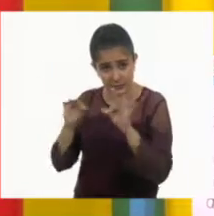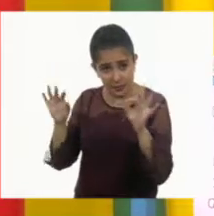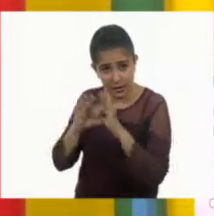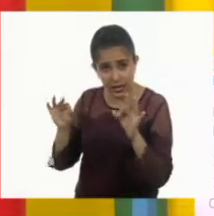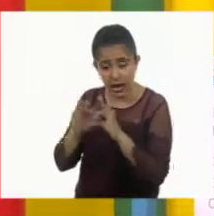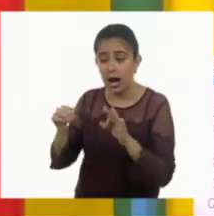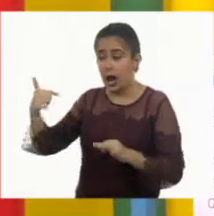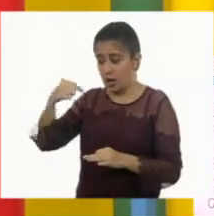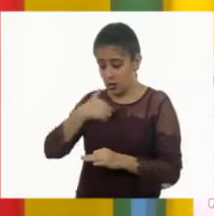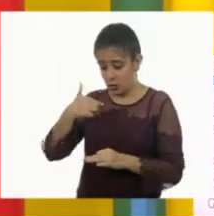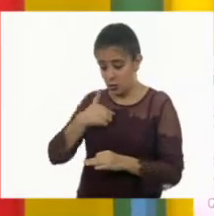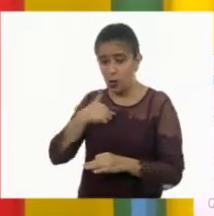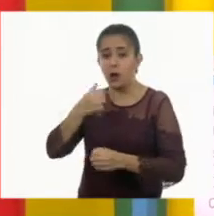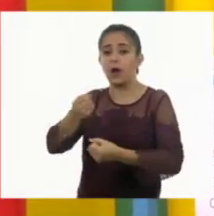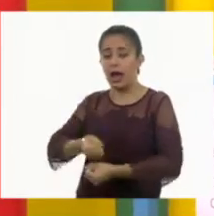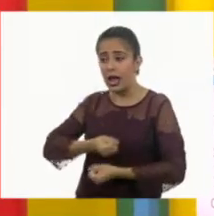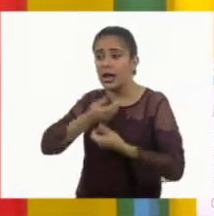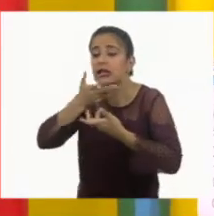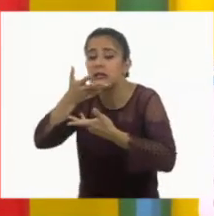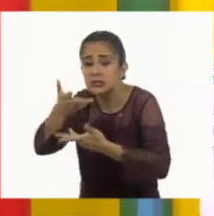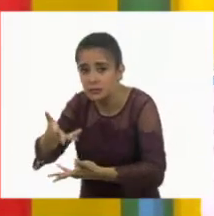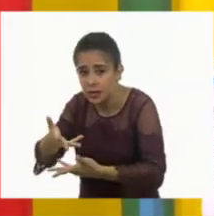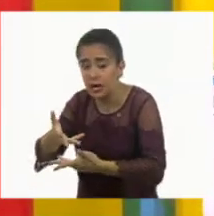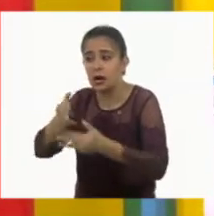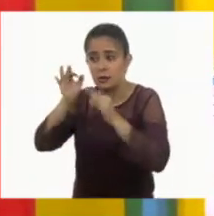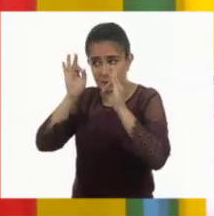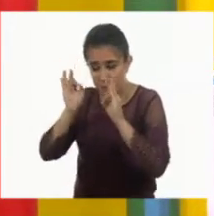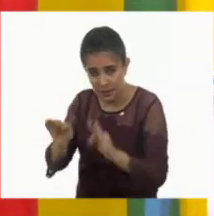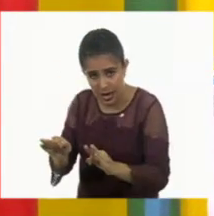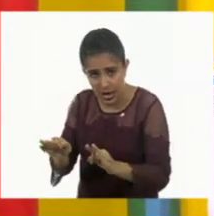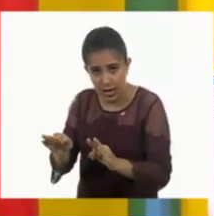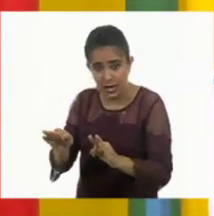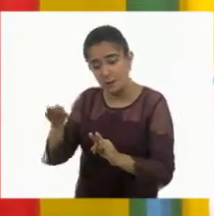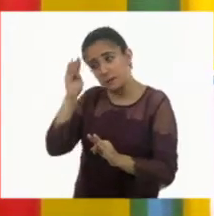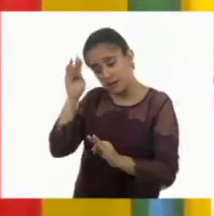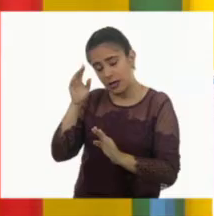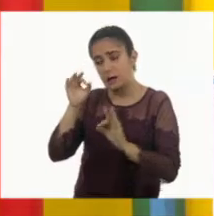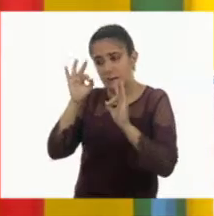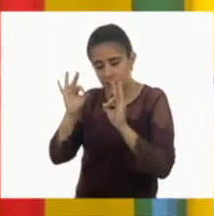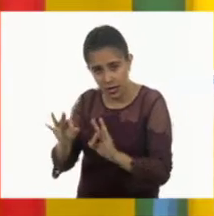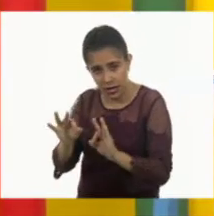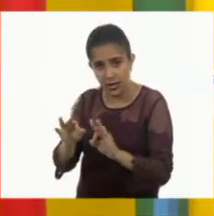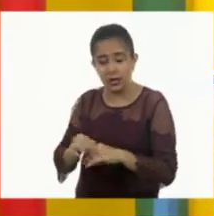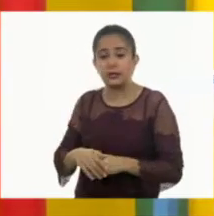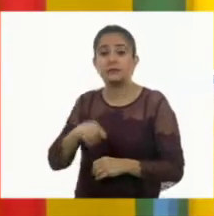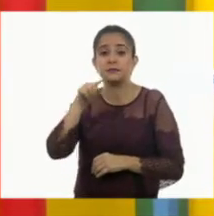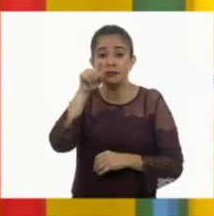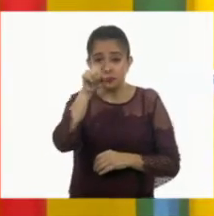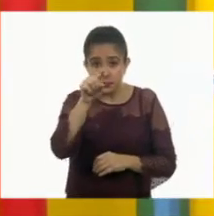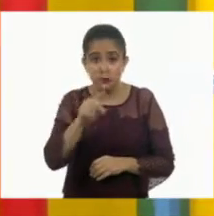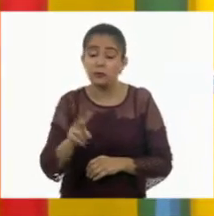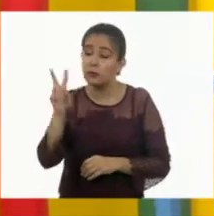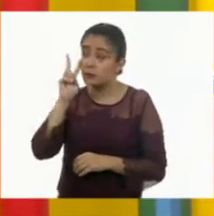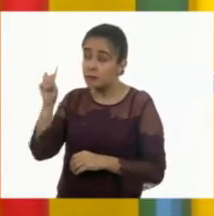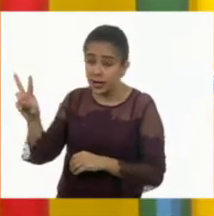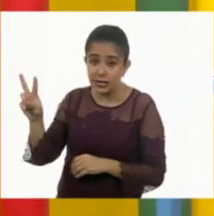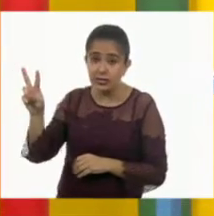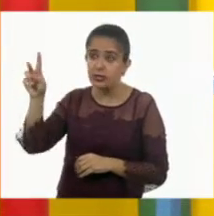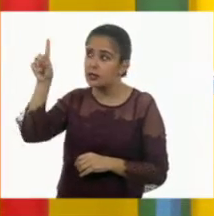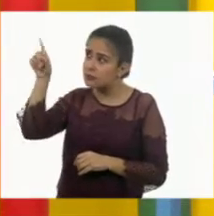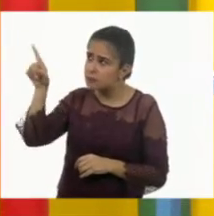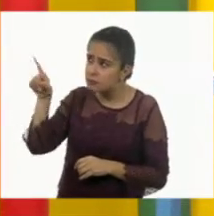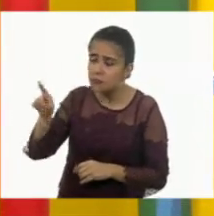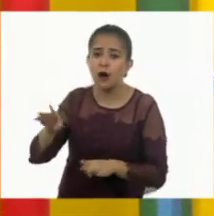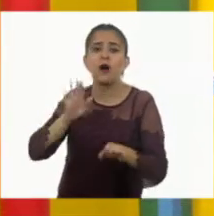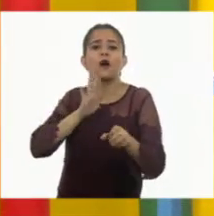que yo creo que es la respuesta correcta. Si ustedes ven, pueden observar de manera general, ¿cuáles son